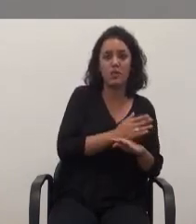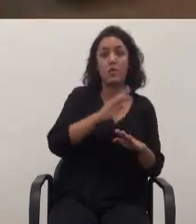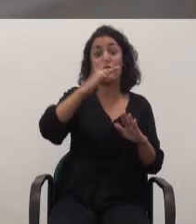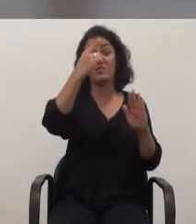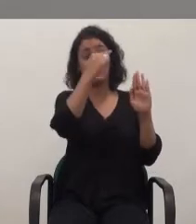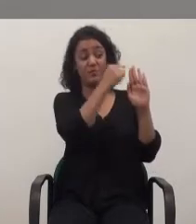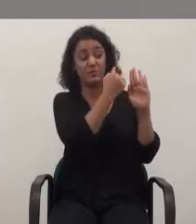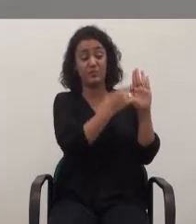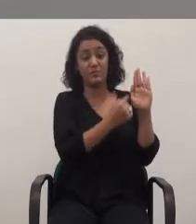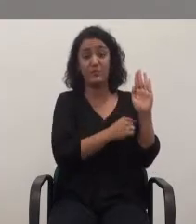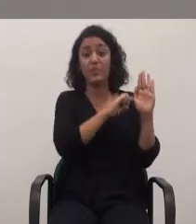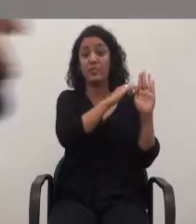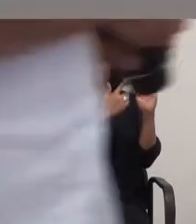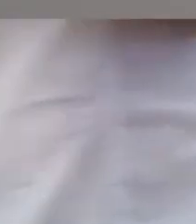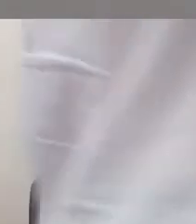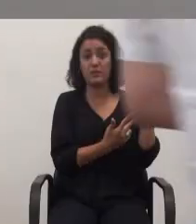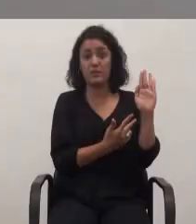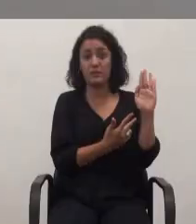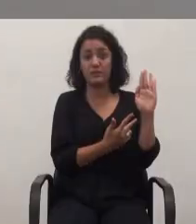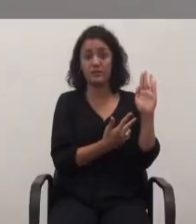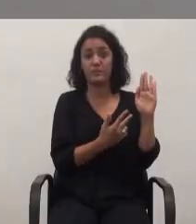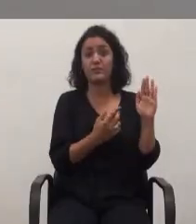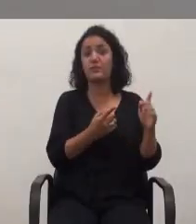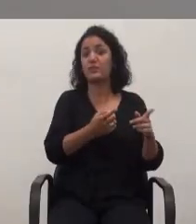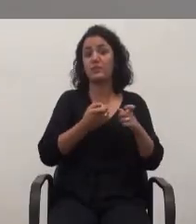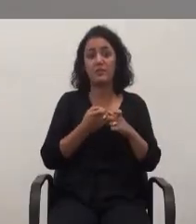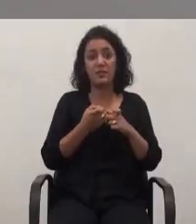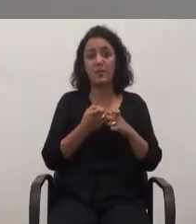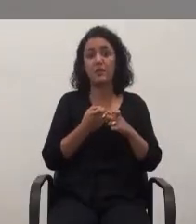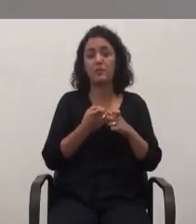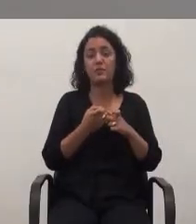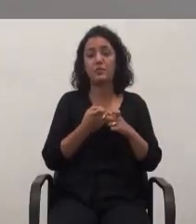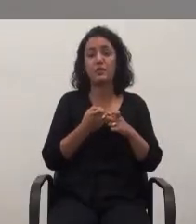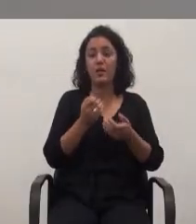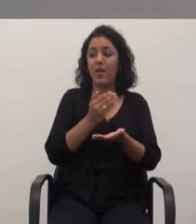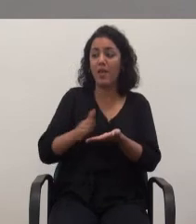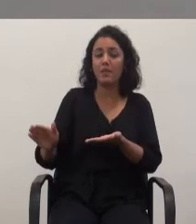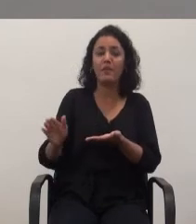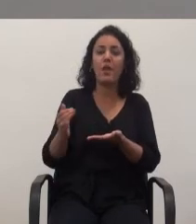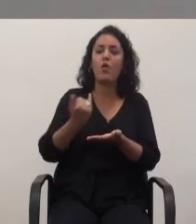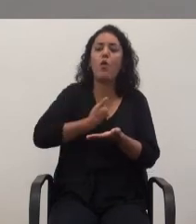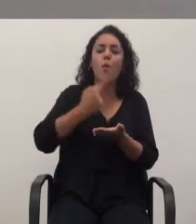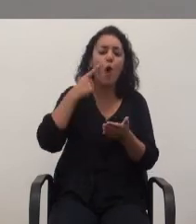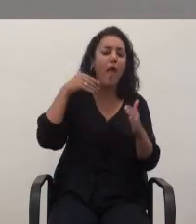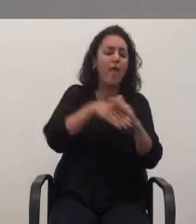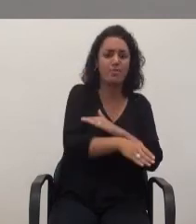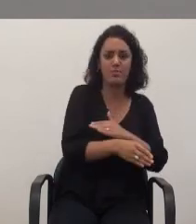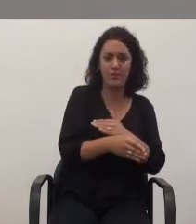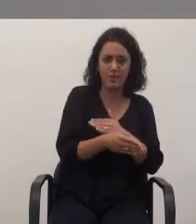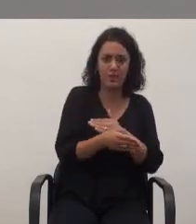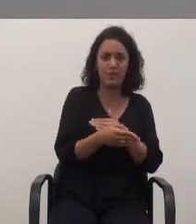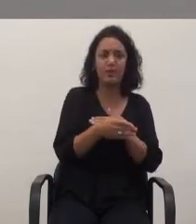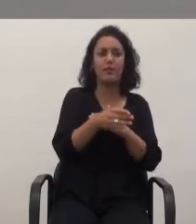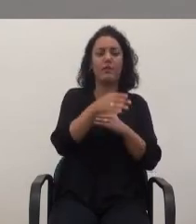la reafirmación de la necesidad impostergable de eliminar las restricciones en el ingreso a todas las carreras de grado ofrecidas